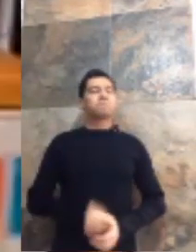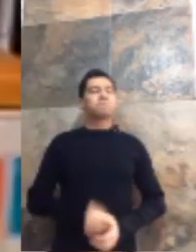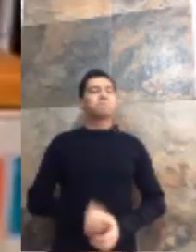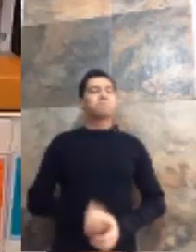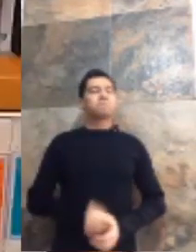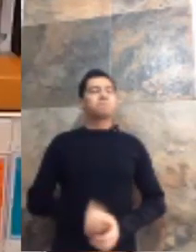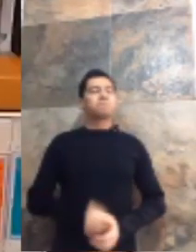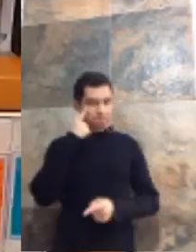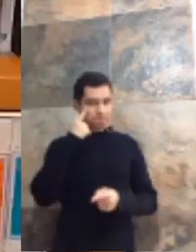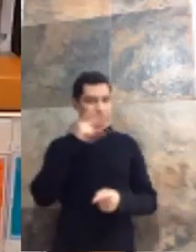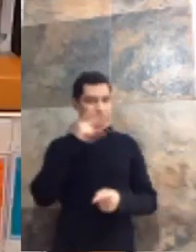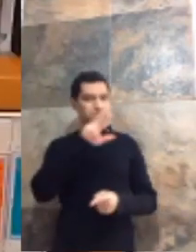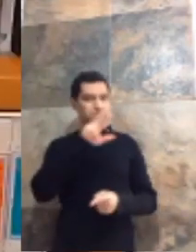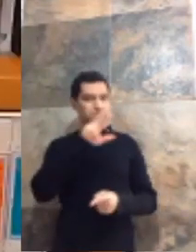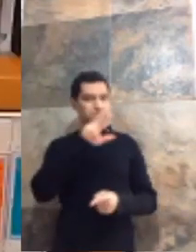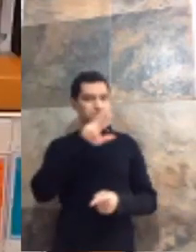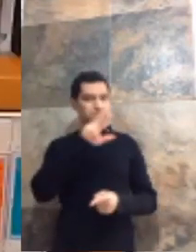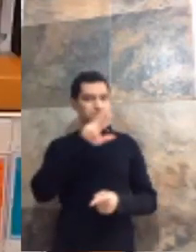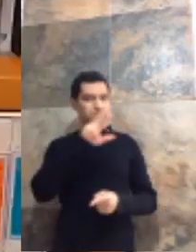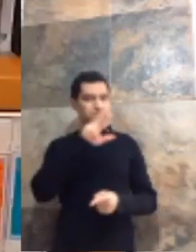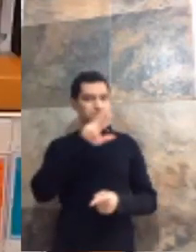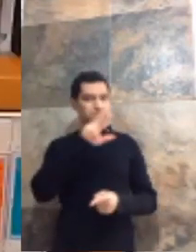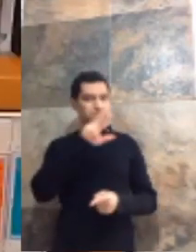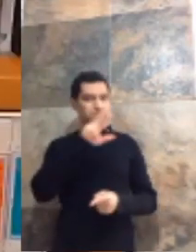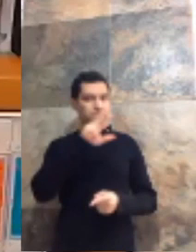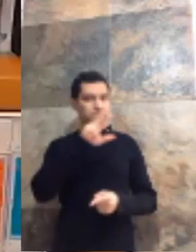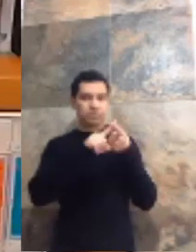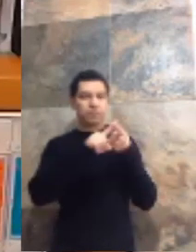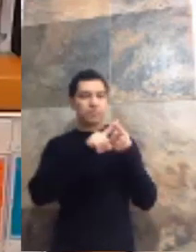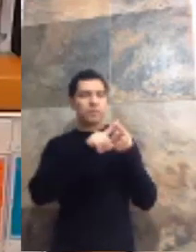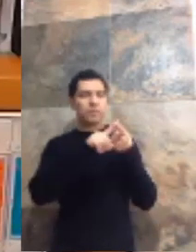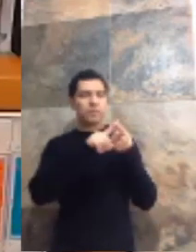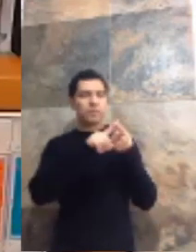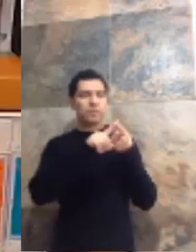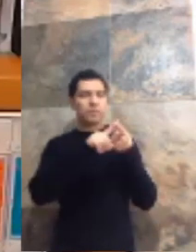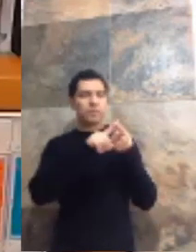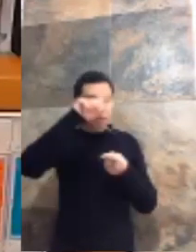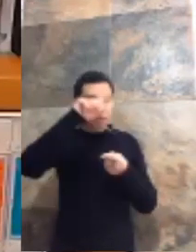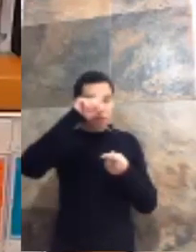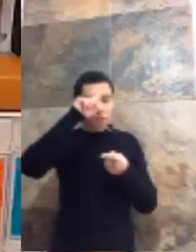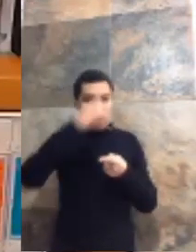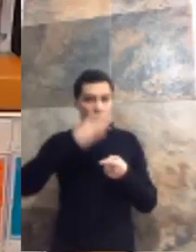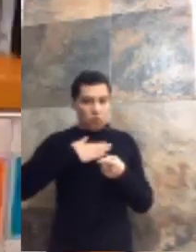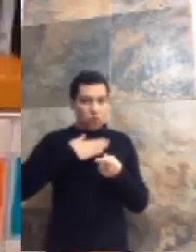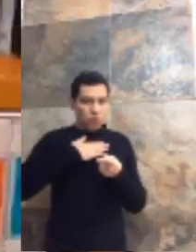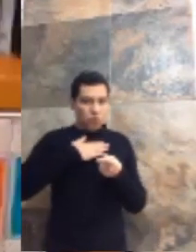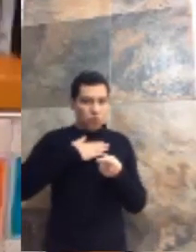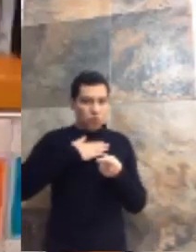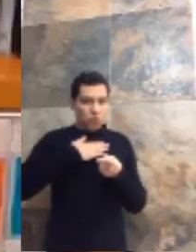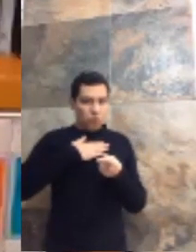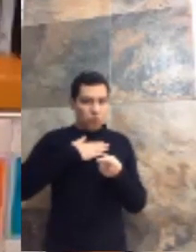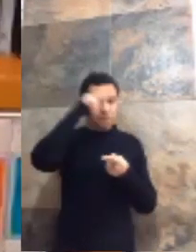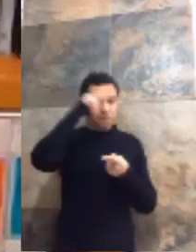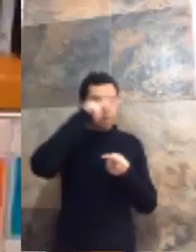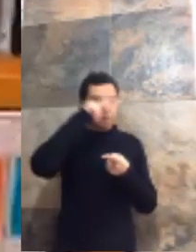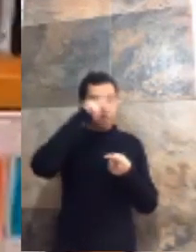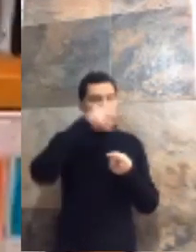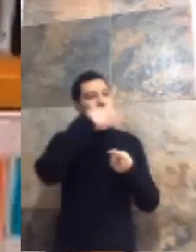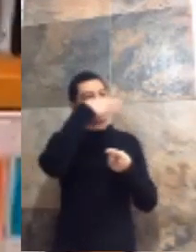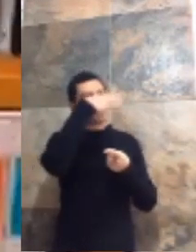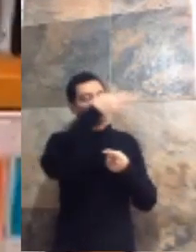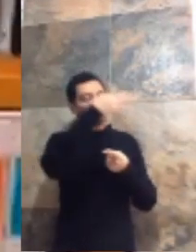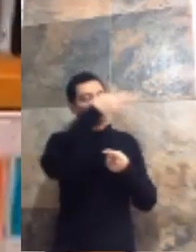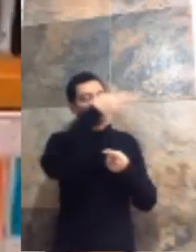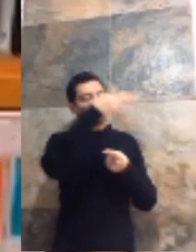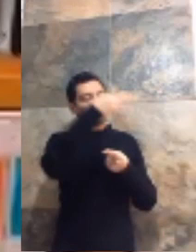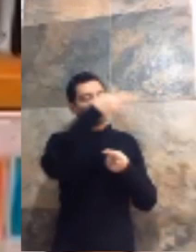dos componentes. Una primera recomendación muy importante y que se ha dicho en muy diferentes sitios